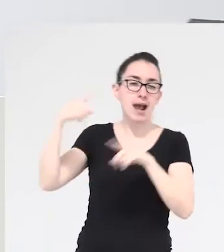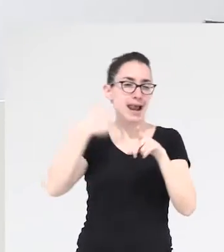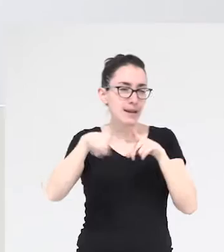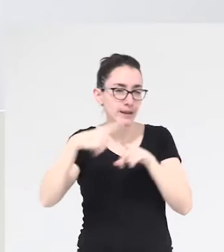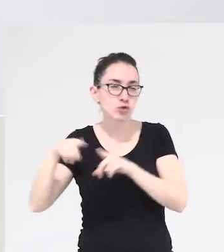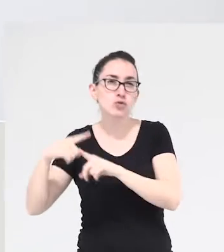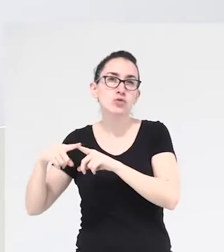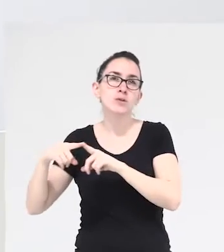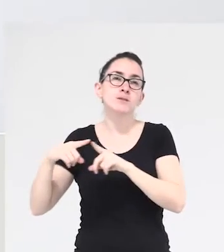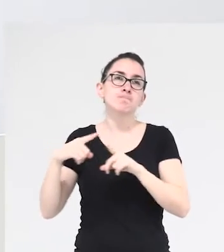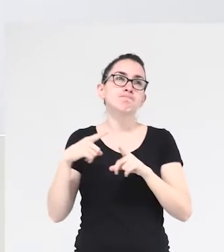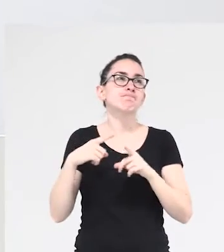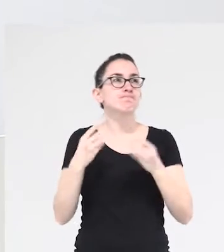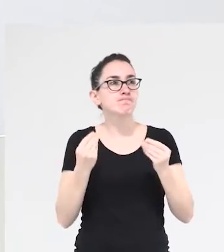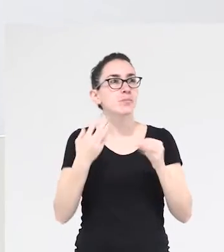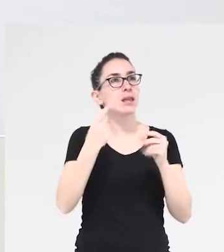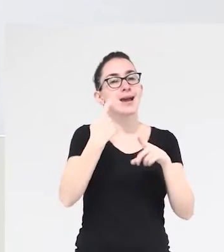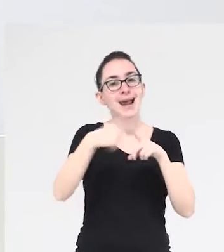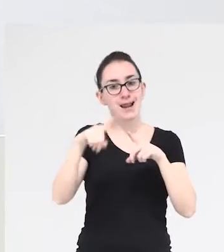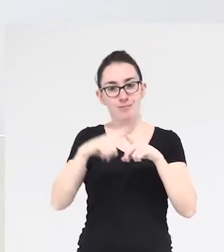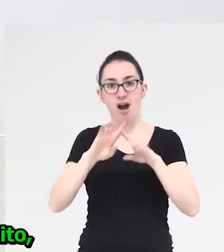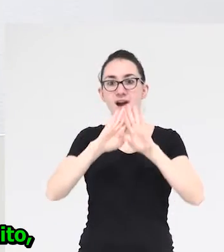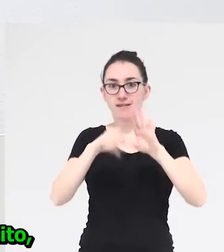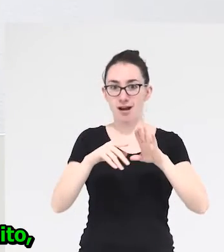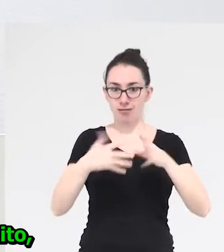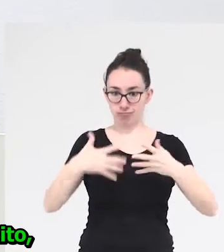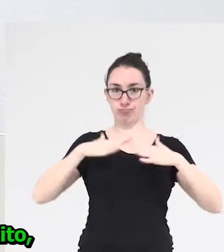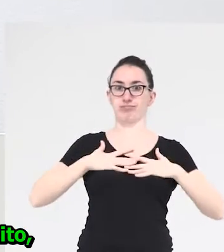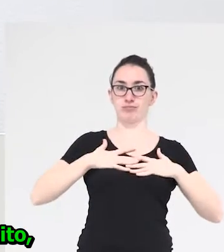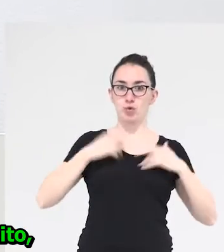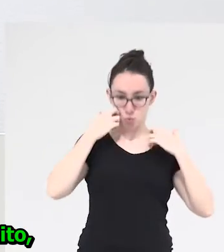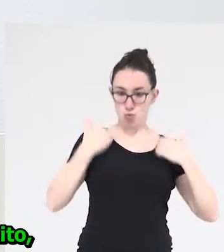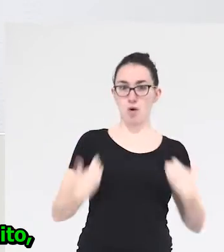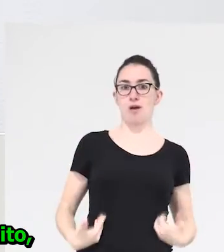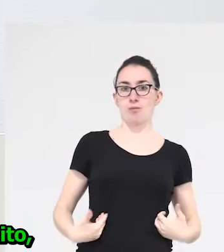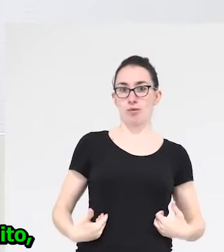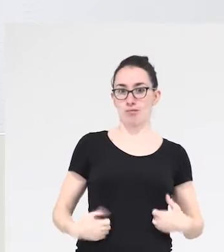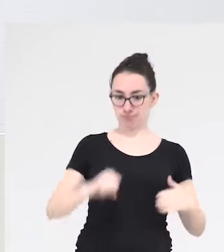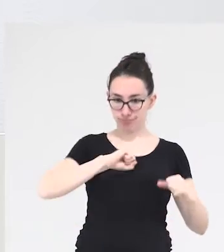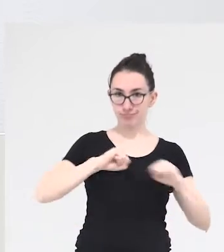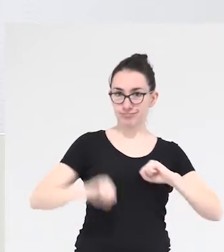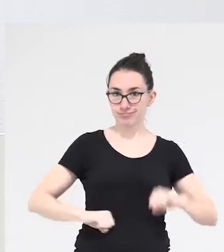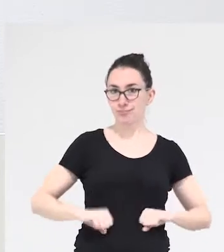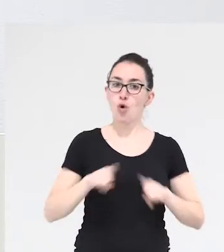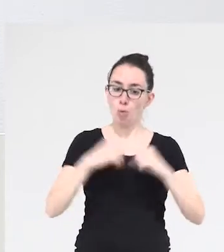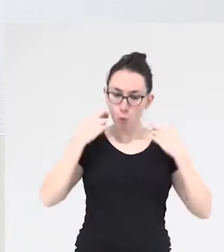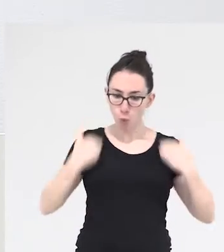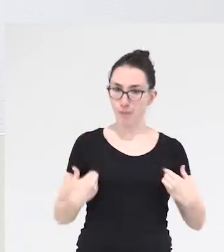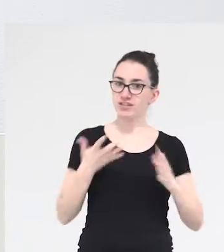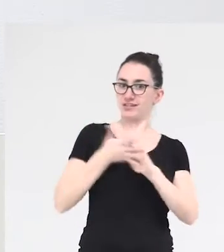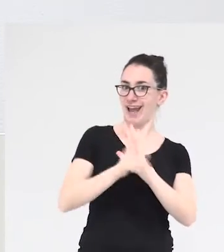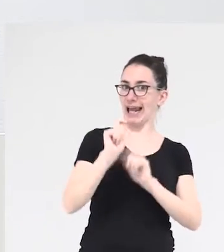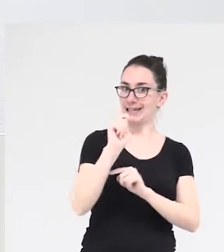elementos que se encarnan finalmente, y entendemos el cuerpo desde el éxito, desde la necesidad de